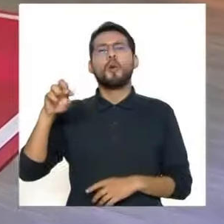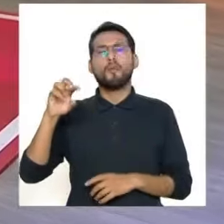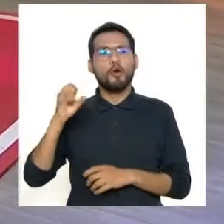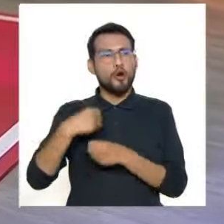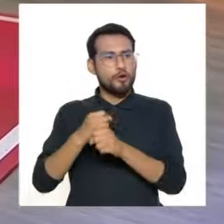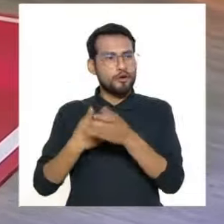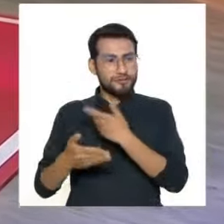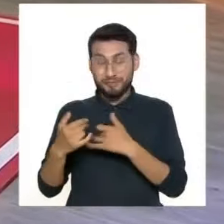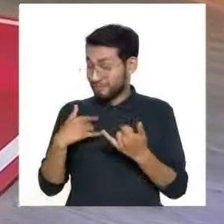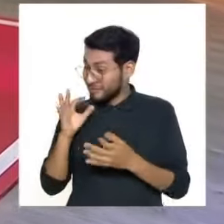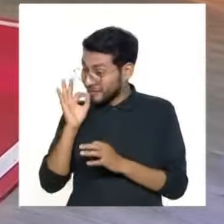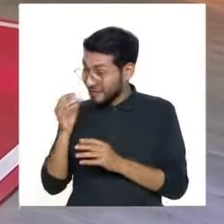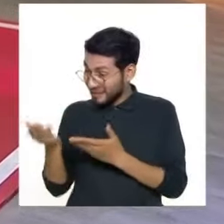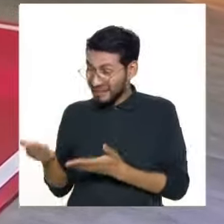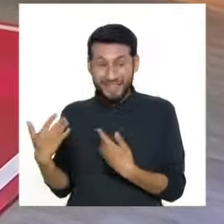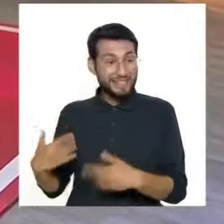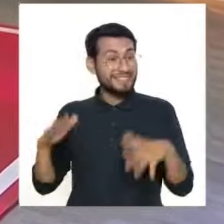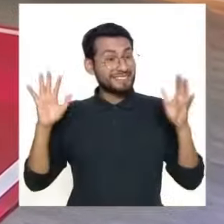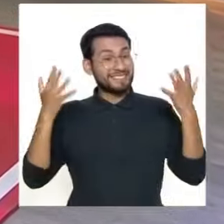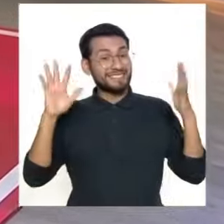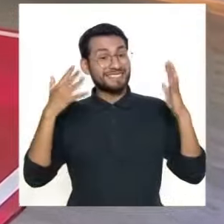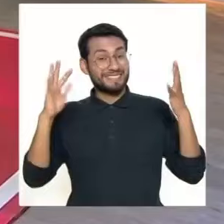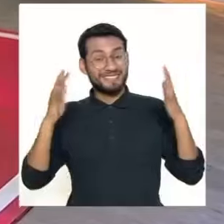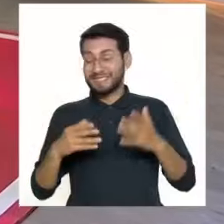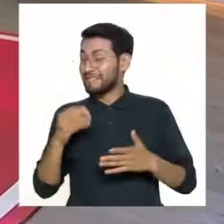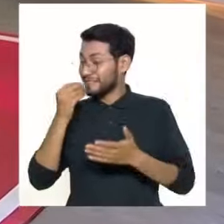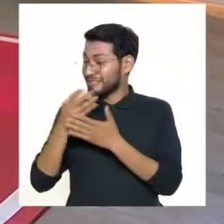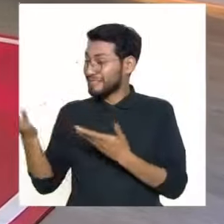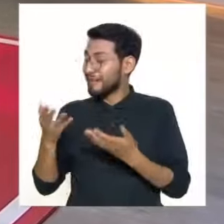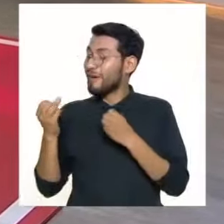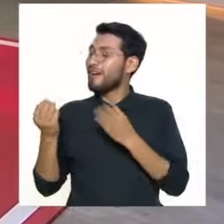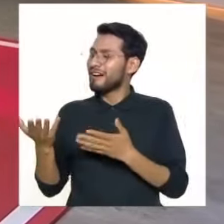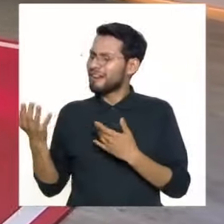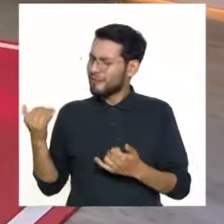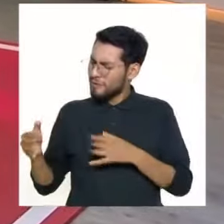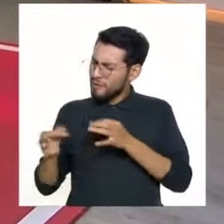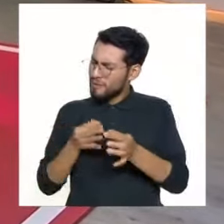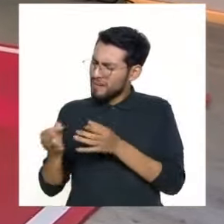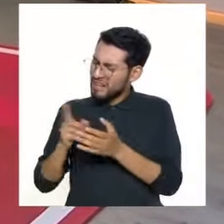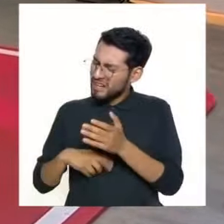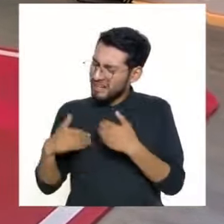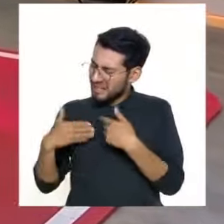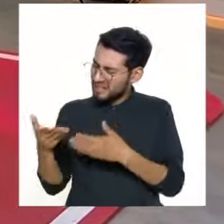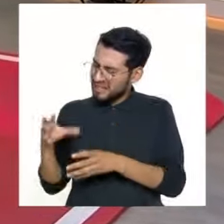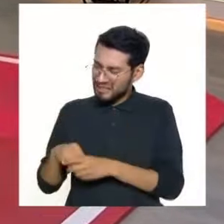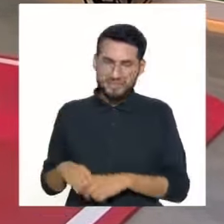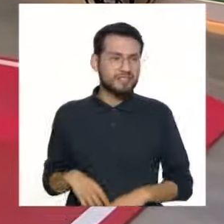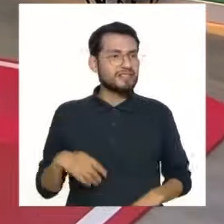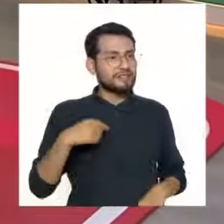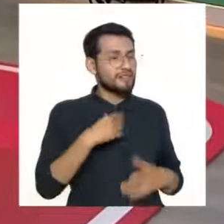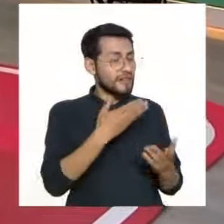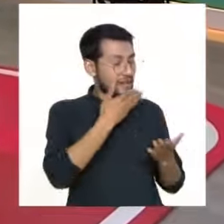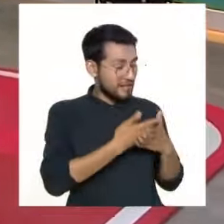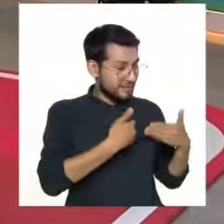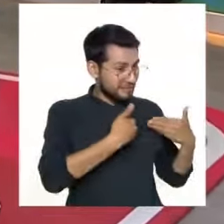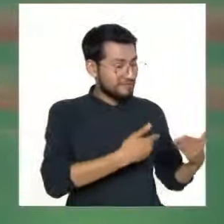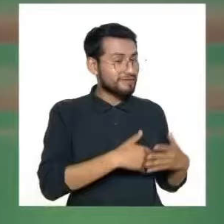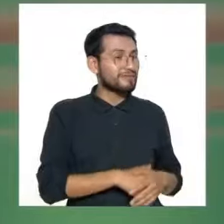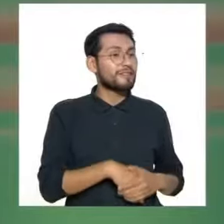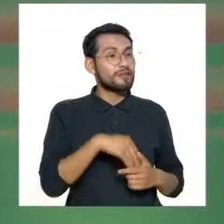ha traído cosas muy ricas bienvenido Sebastián Cómo estás cuéntanos un poquito qué nos has traído aquí de antemano agradezco la invitación